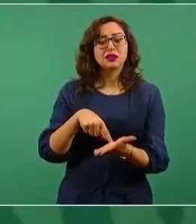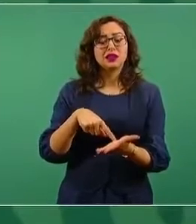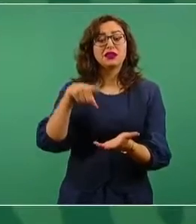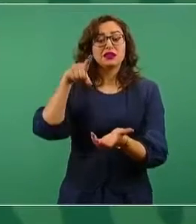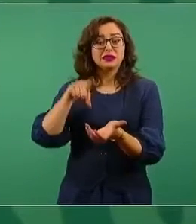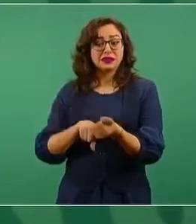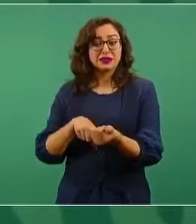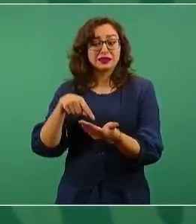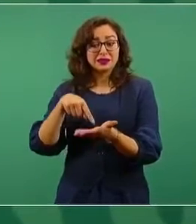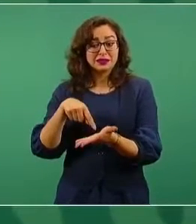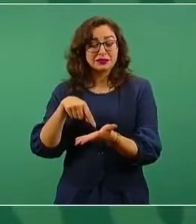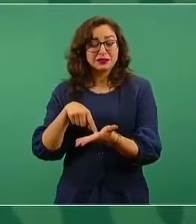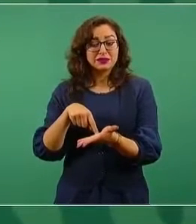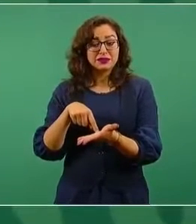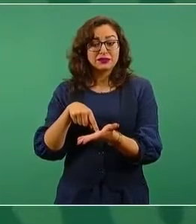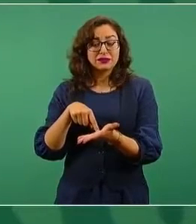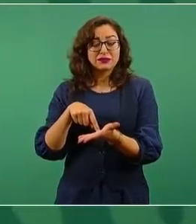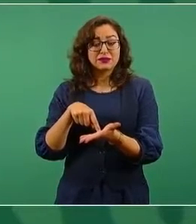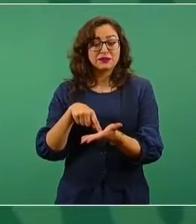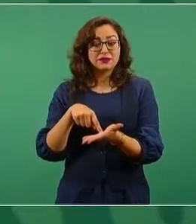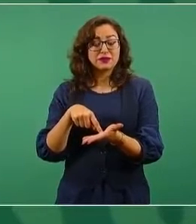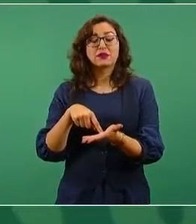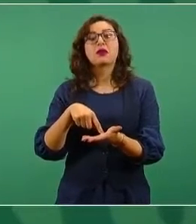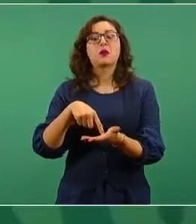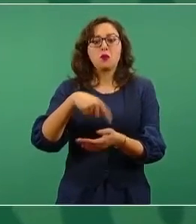había otra empresa de Slim